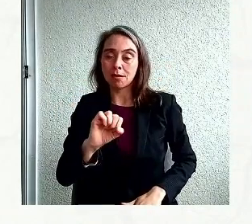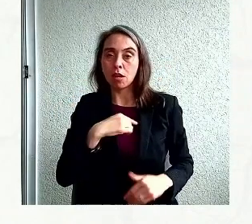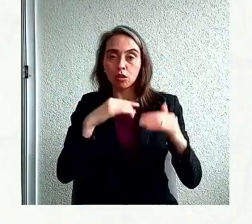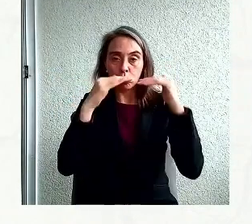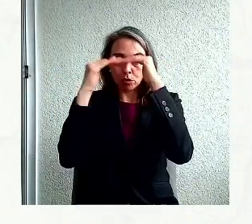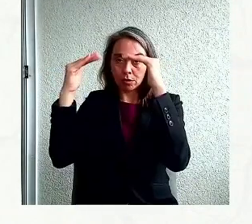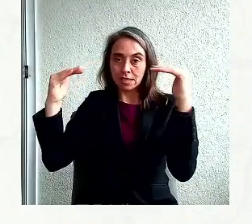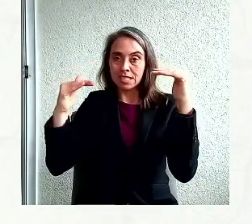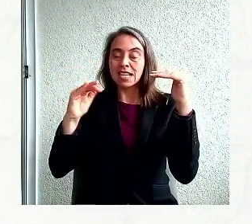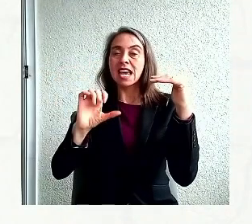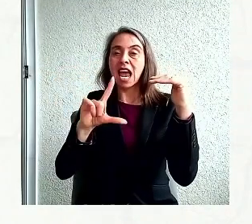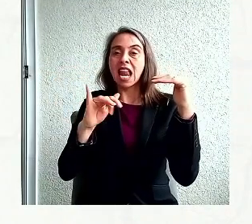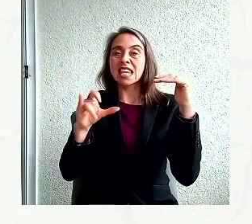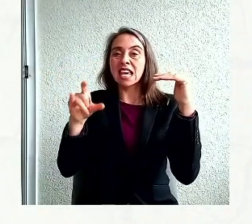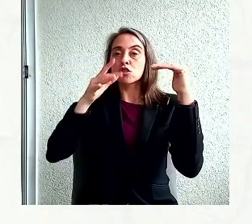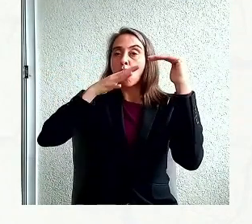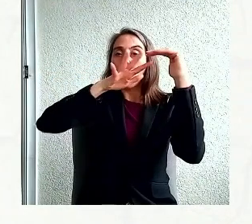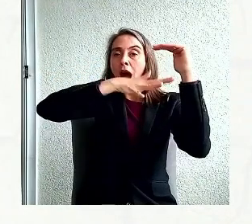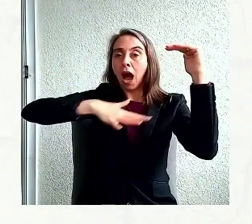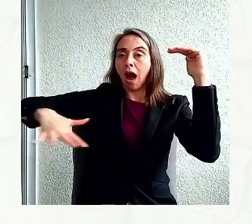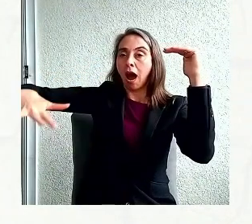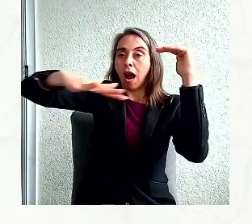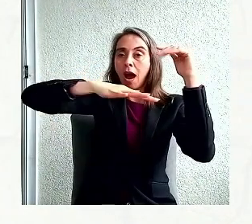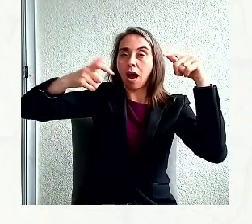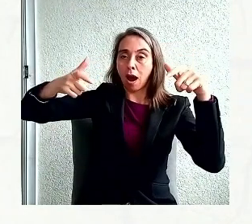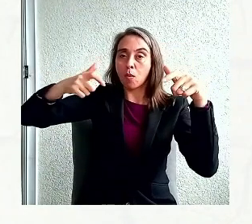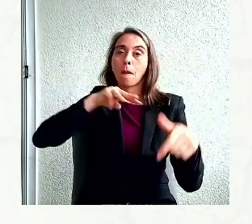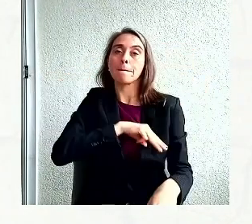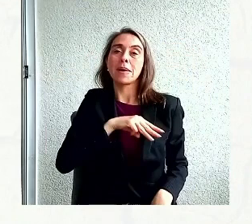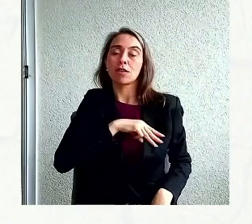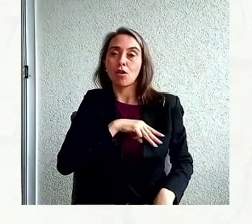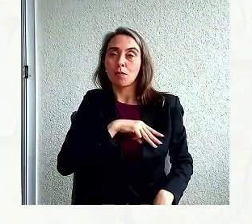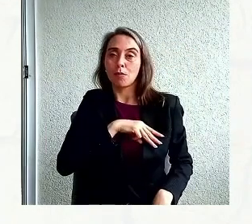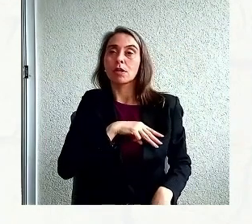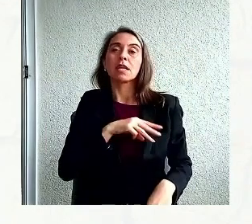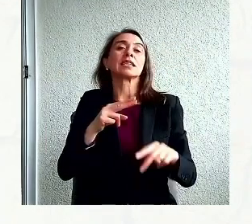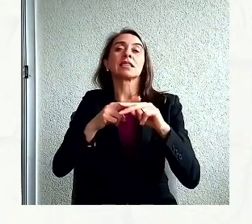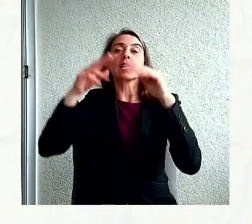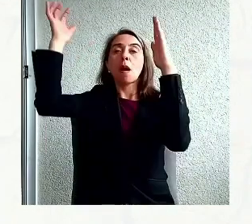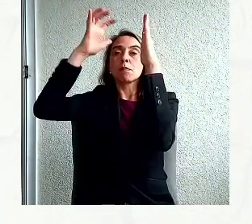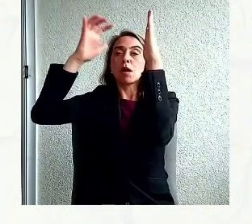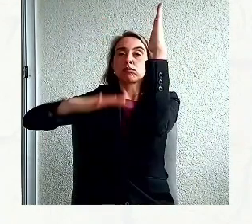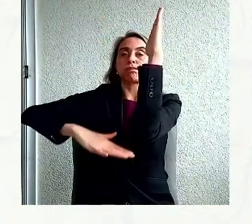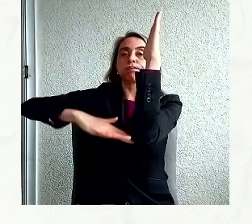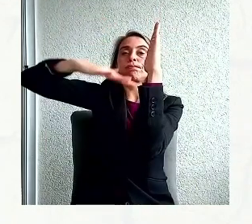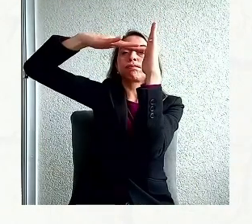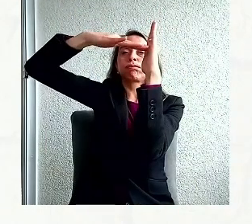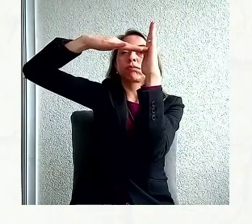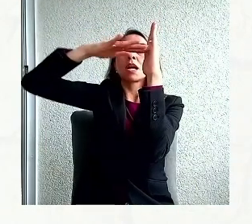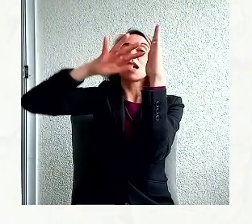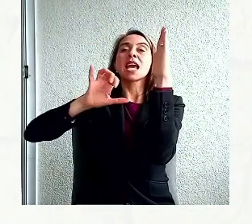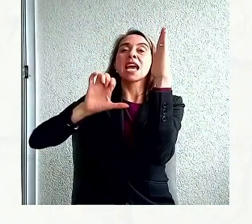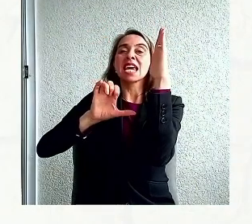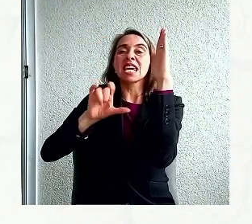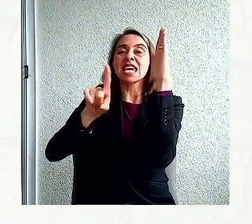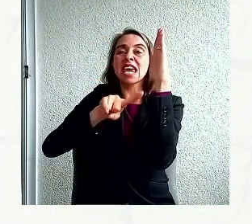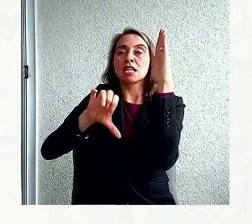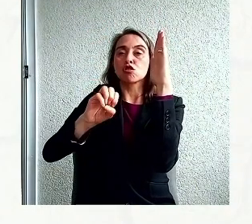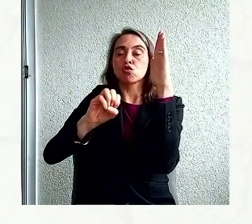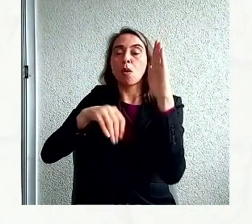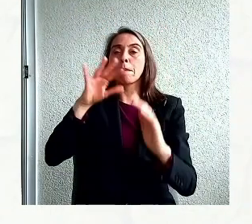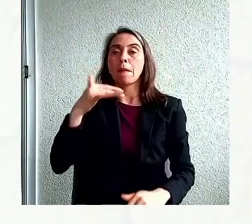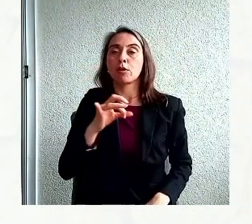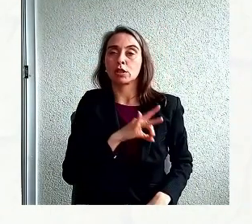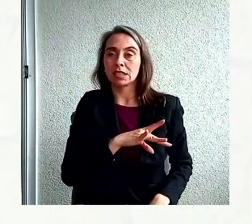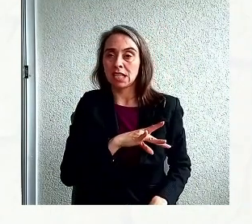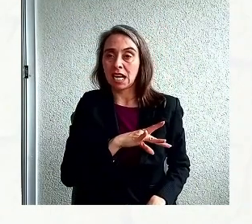más importante de Chile, que suministra, ¿cierto?, el agua potable a más de la mitad de la población de nuestro país, en esta cuenca del